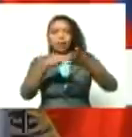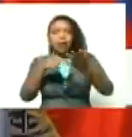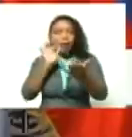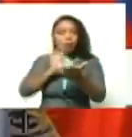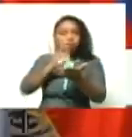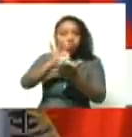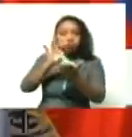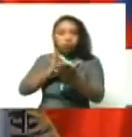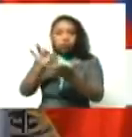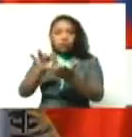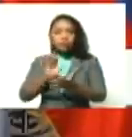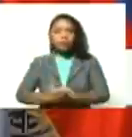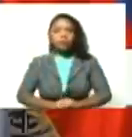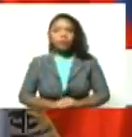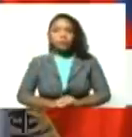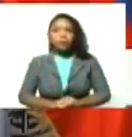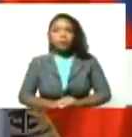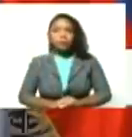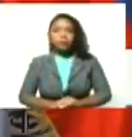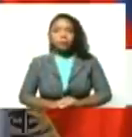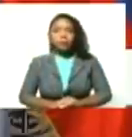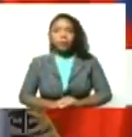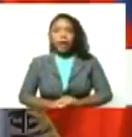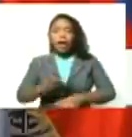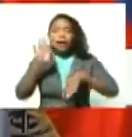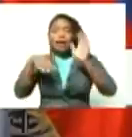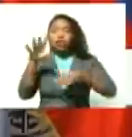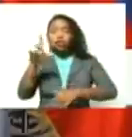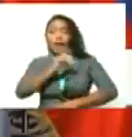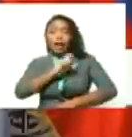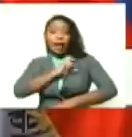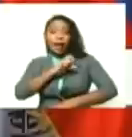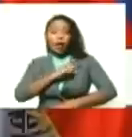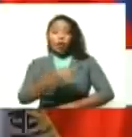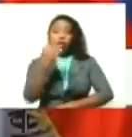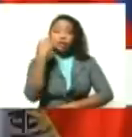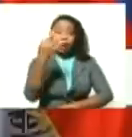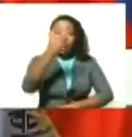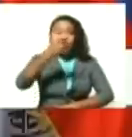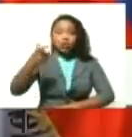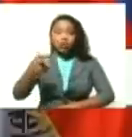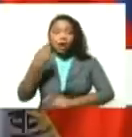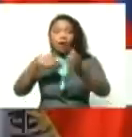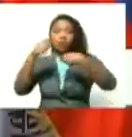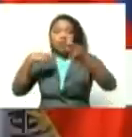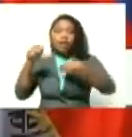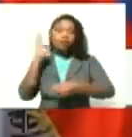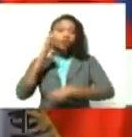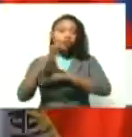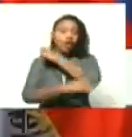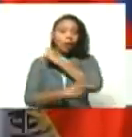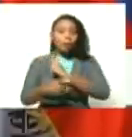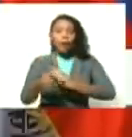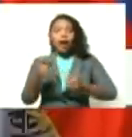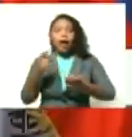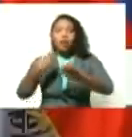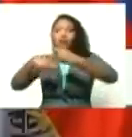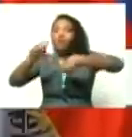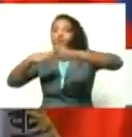estratégico. Este 14 de enero fueron detenidos 3 ciudadanos que negociaban ilegalmente en el estado de Barinas, por